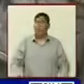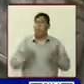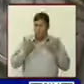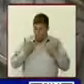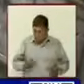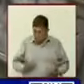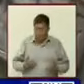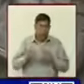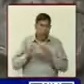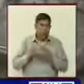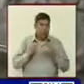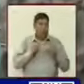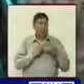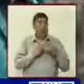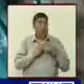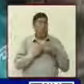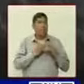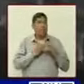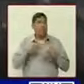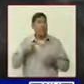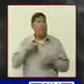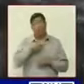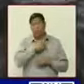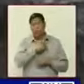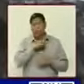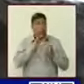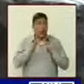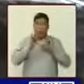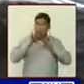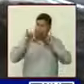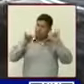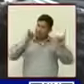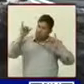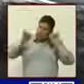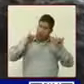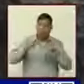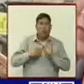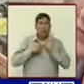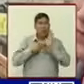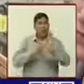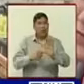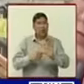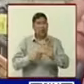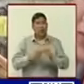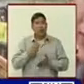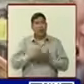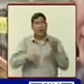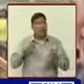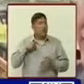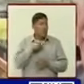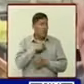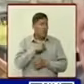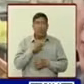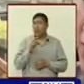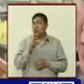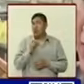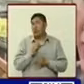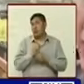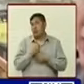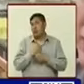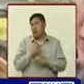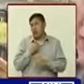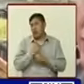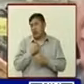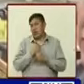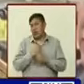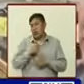Hoy la ciudad habla por todos nosotros, habla gritos y realmente lo que muestra es lo que nosotros señalábamos. No se han hecho los